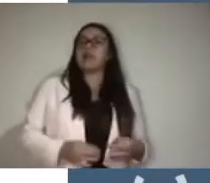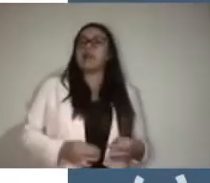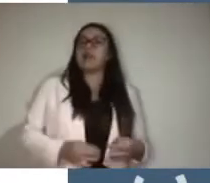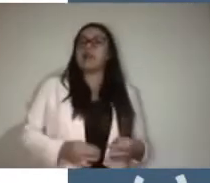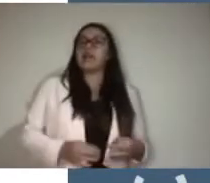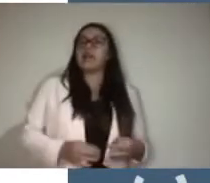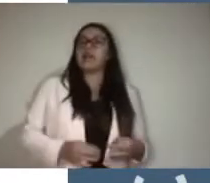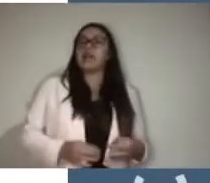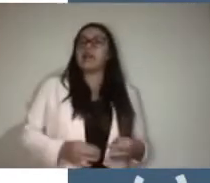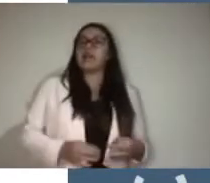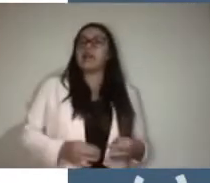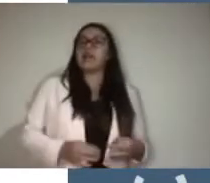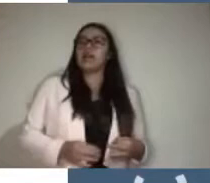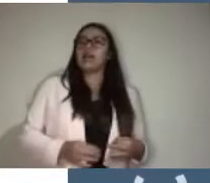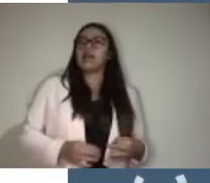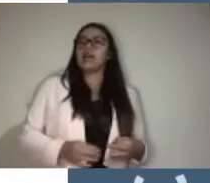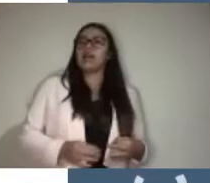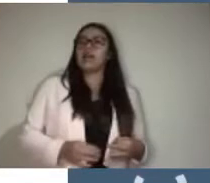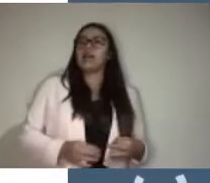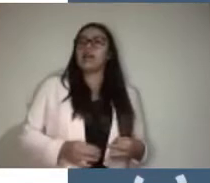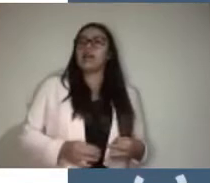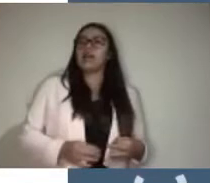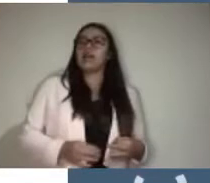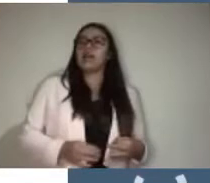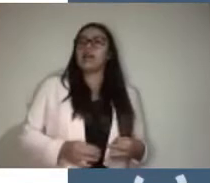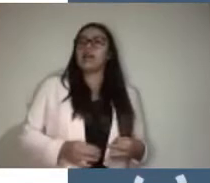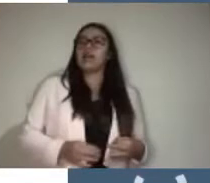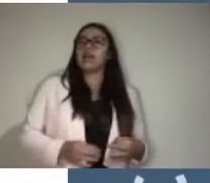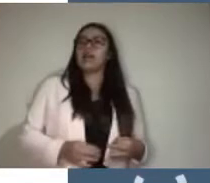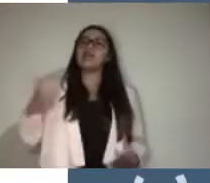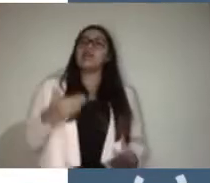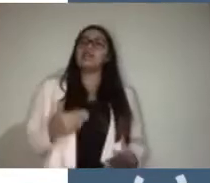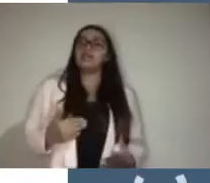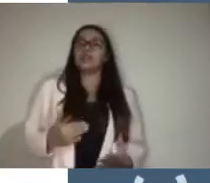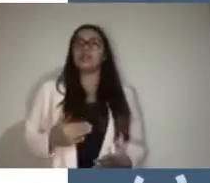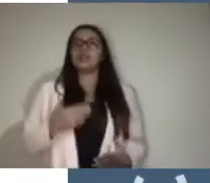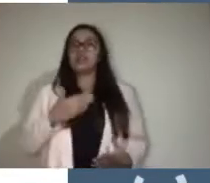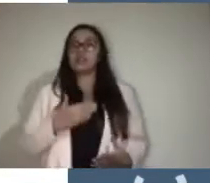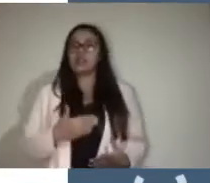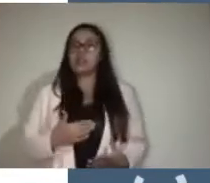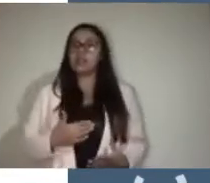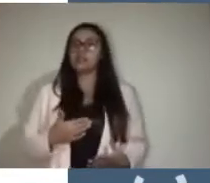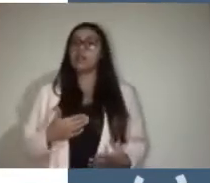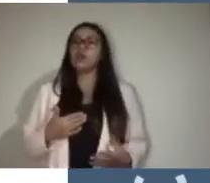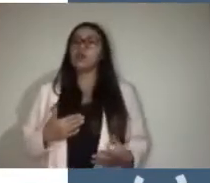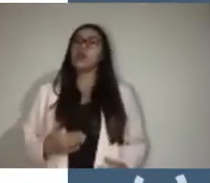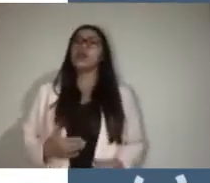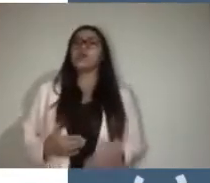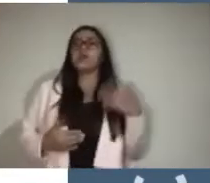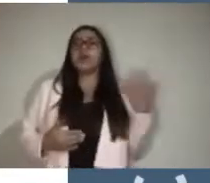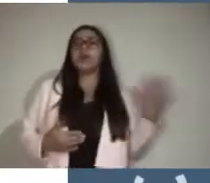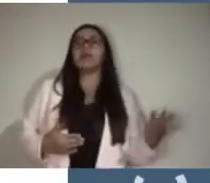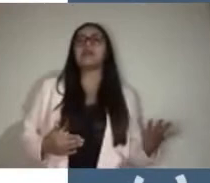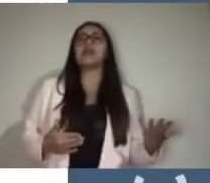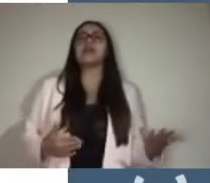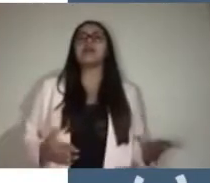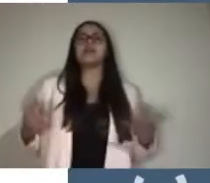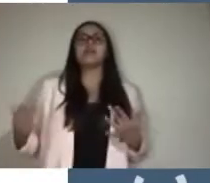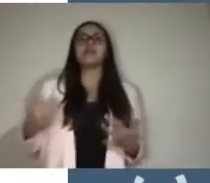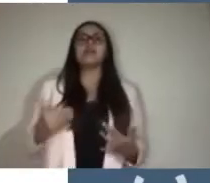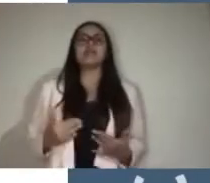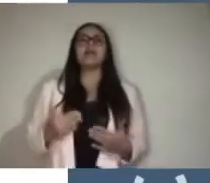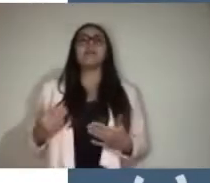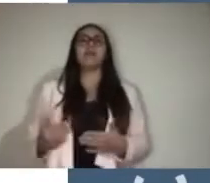comorbilidades previas de los pacientes. Entonces hay un vacío del conocimiento entre esa relación de los factores de riesgo con la problemática de